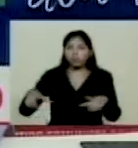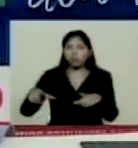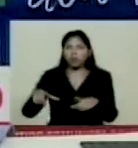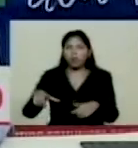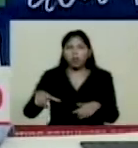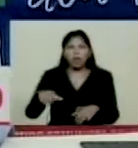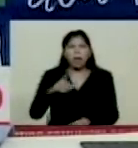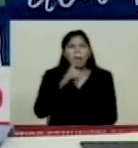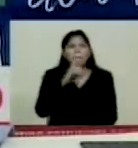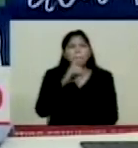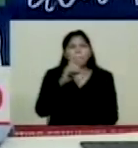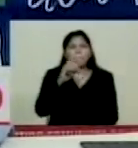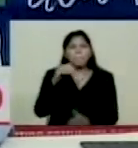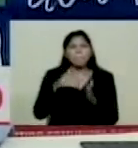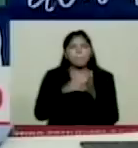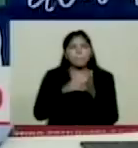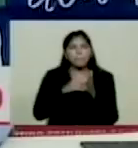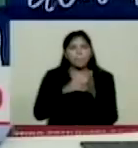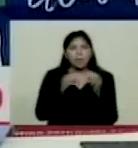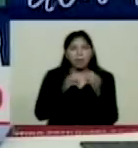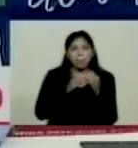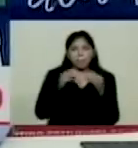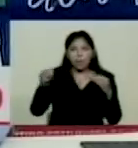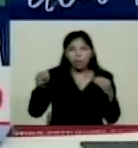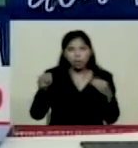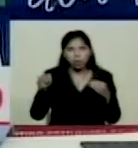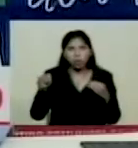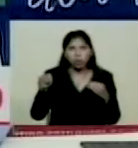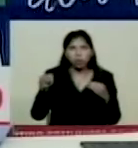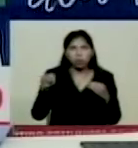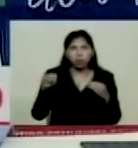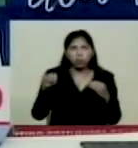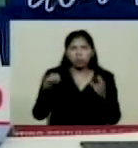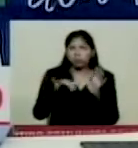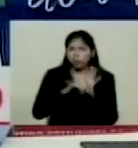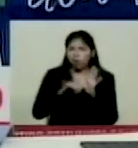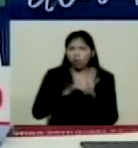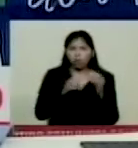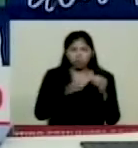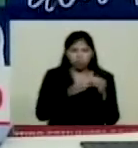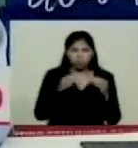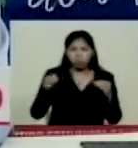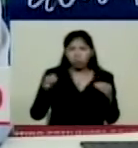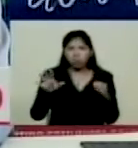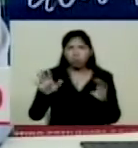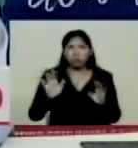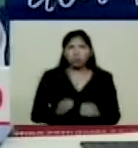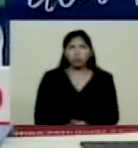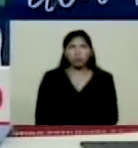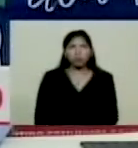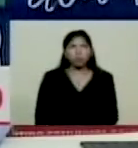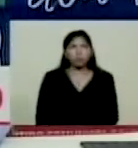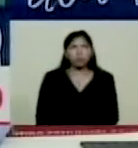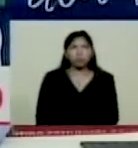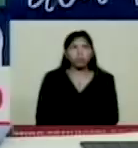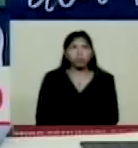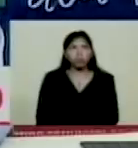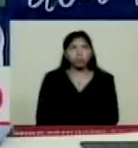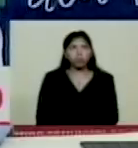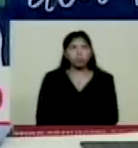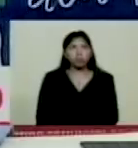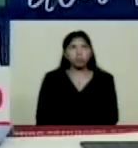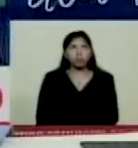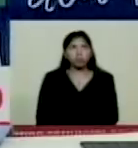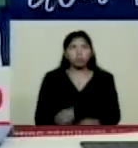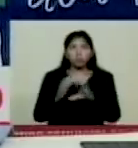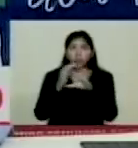1000 metros. Todos fueron colocados a 1000 metros. Eso del candidato a Carisma montado en un autobús